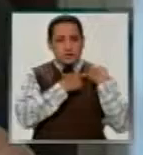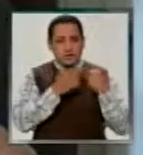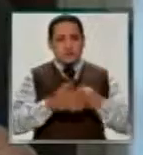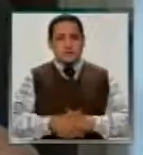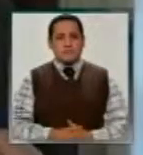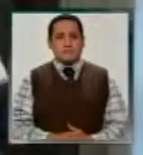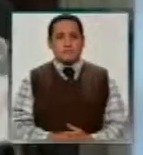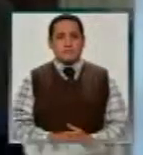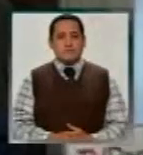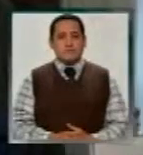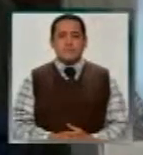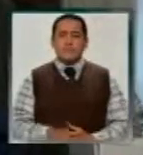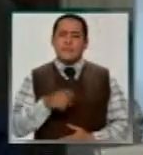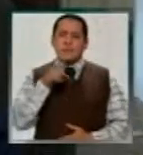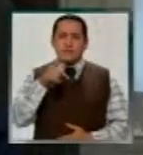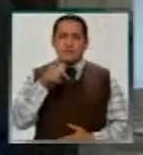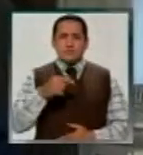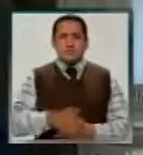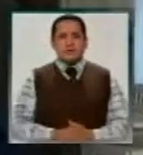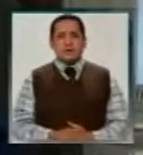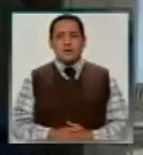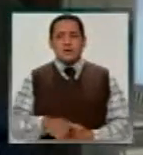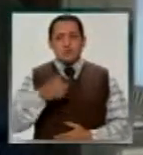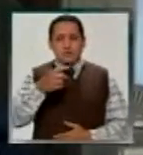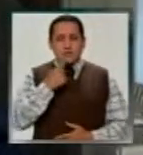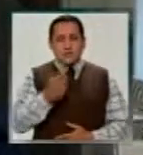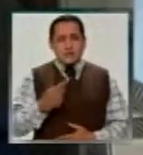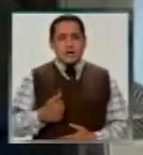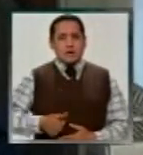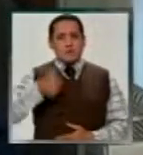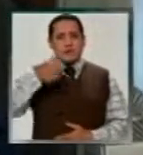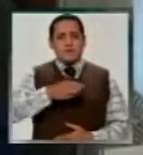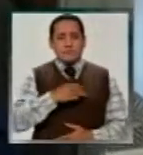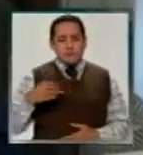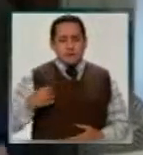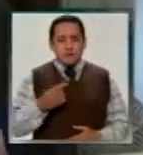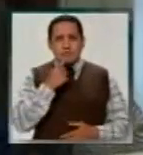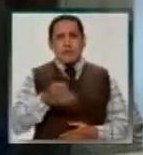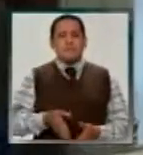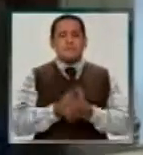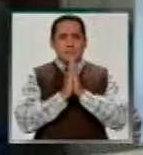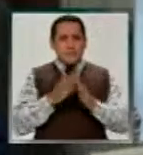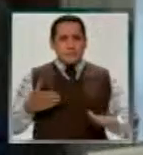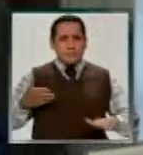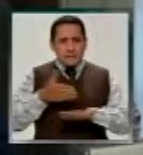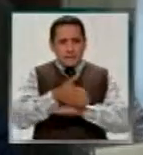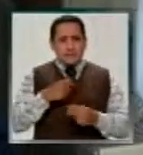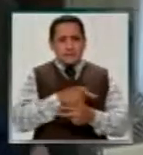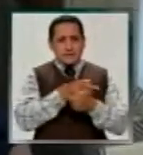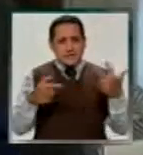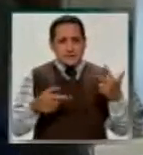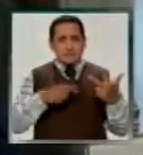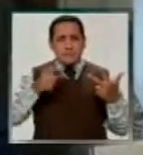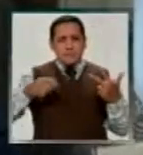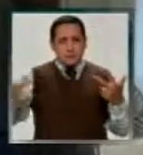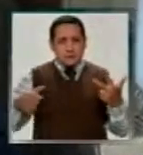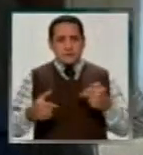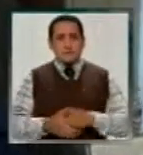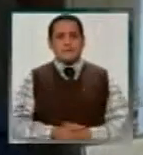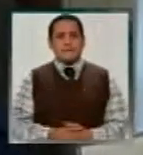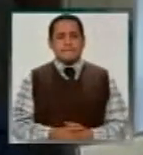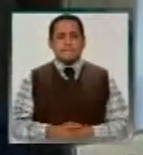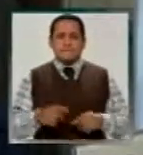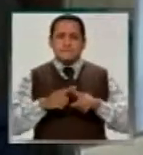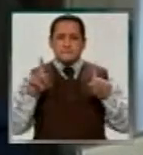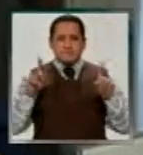corresponde usted jefe usted Premier había accedido a la solicitud para que ingresen estas tres personas estos tres dirigentes